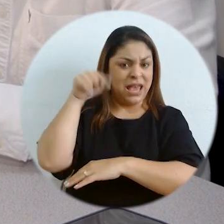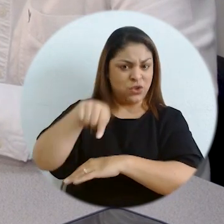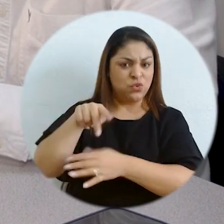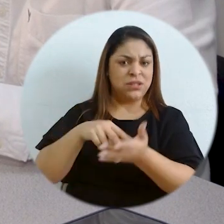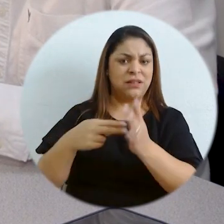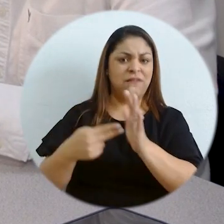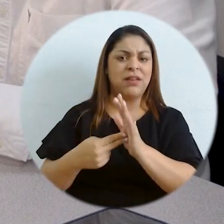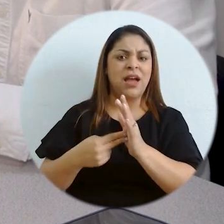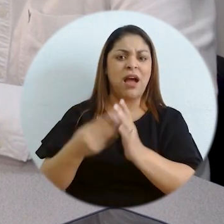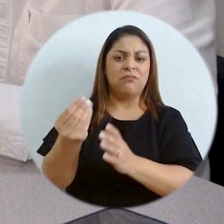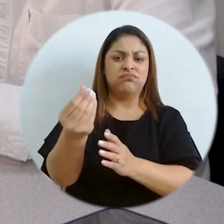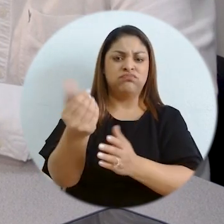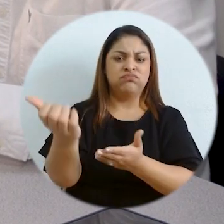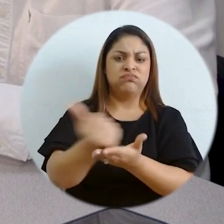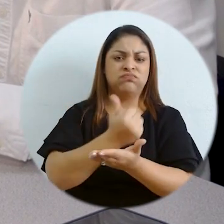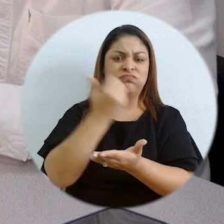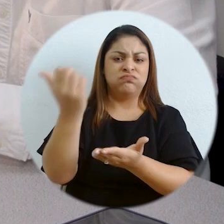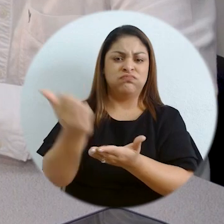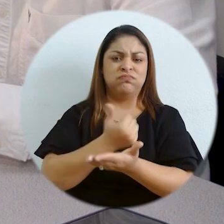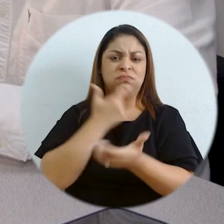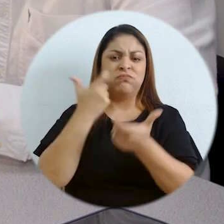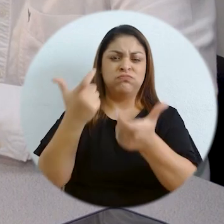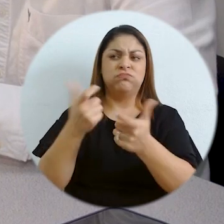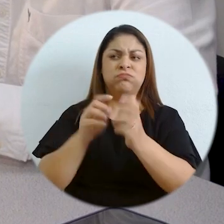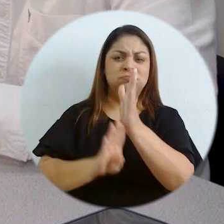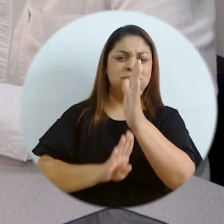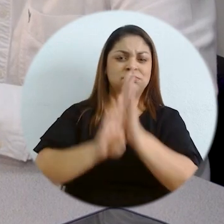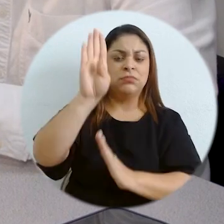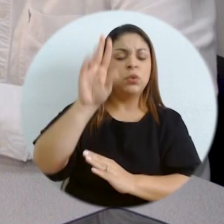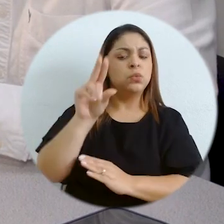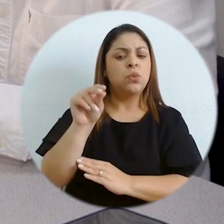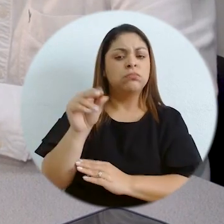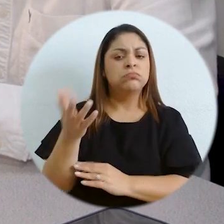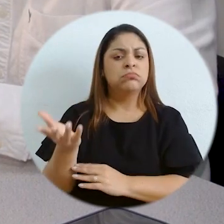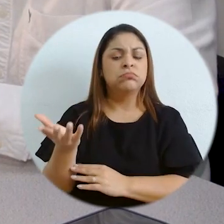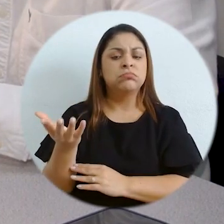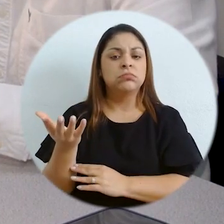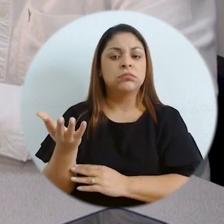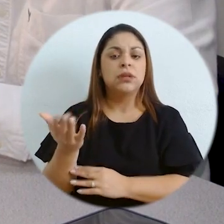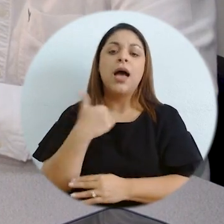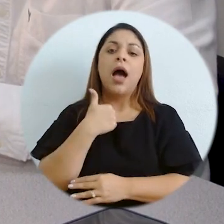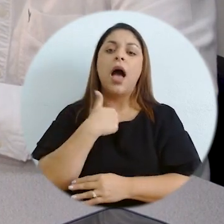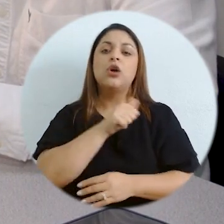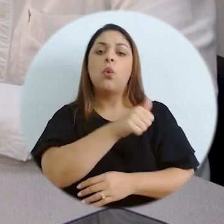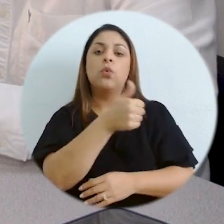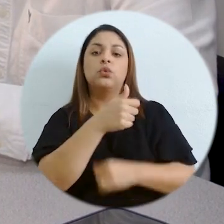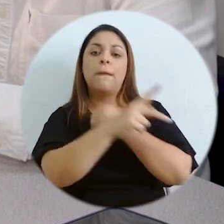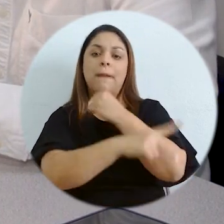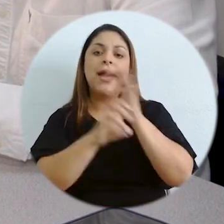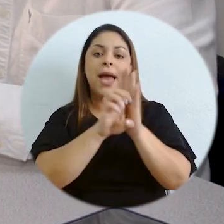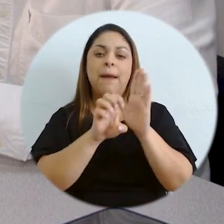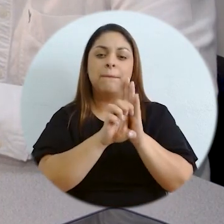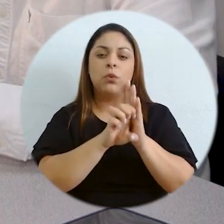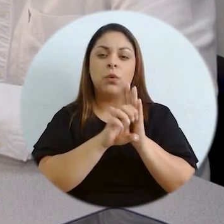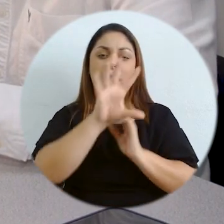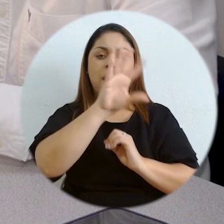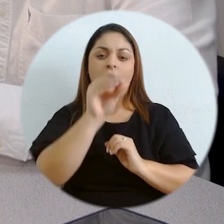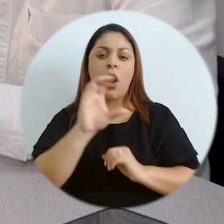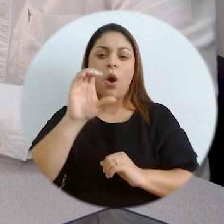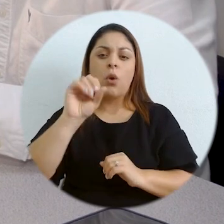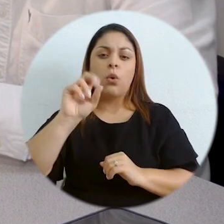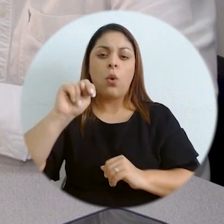muy pocos recursos naturales, y ya sabemos que hay países con grandiosos recursos naturales como el Congo, que son